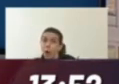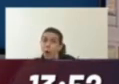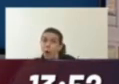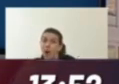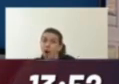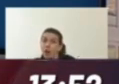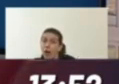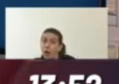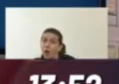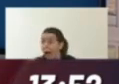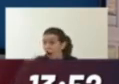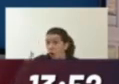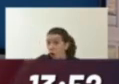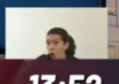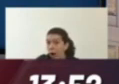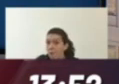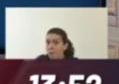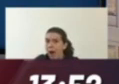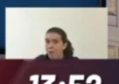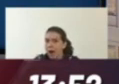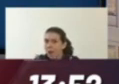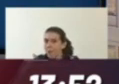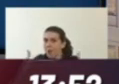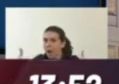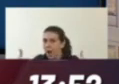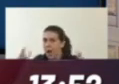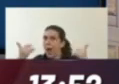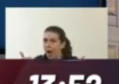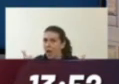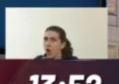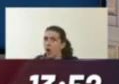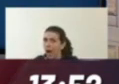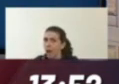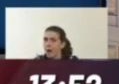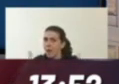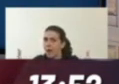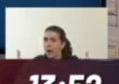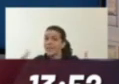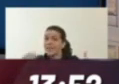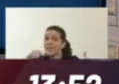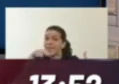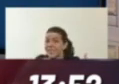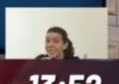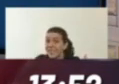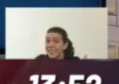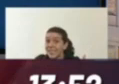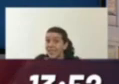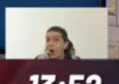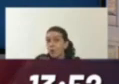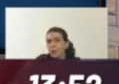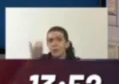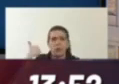la cantidad de contagios. Y eso es, a juicio de todos a los que he